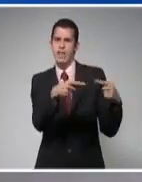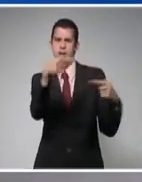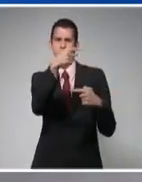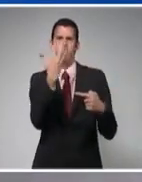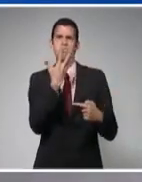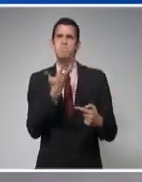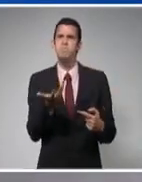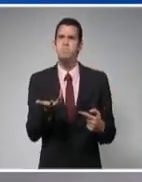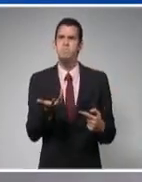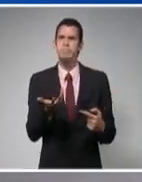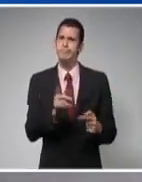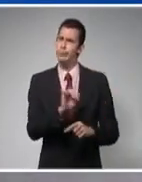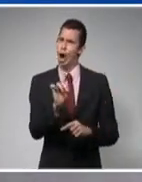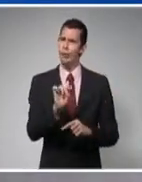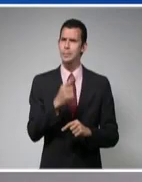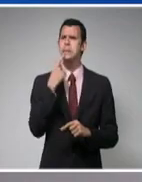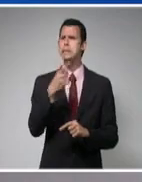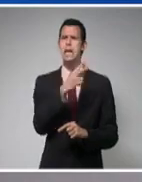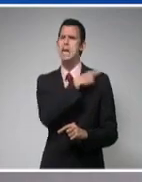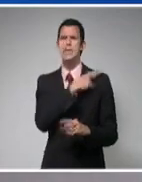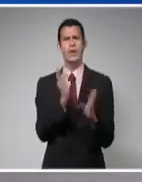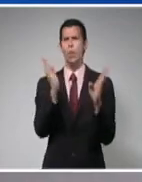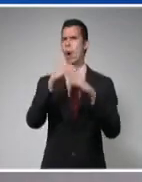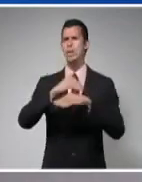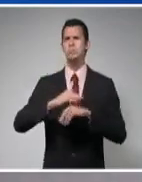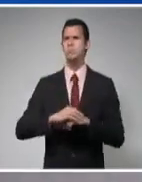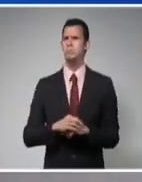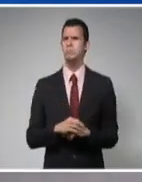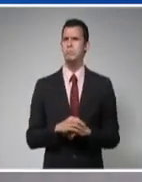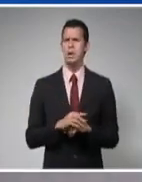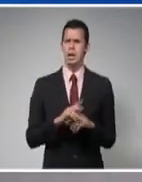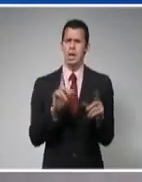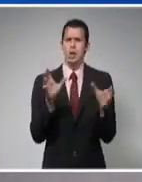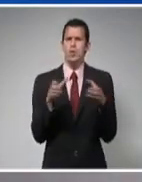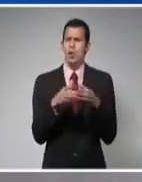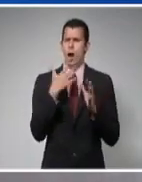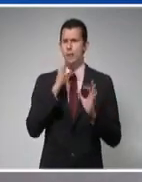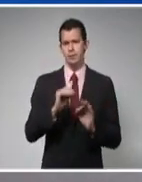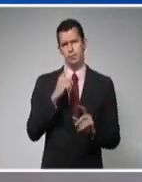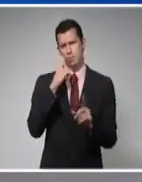de tanto deseo de liderazgo? Volveré muy pronto. Buenas noches.